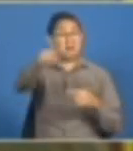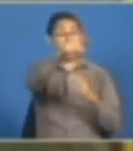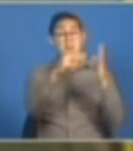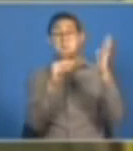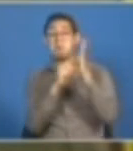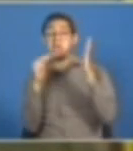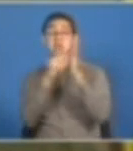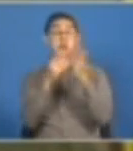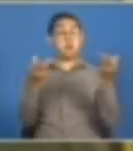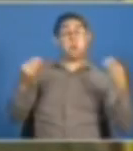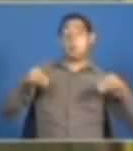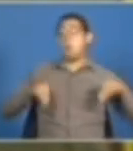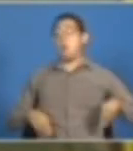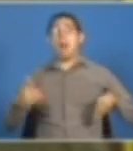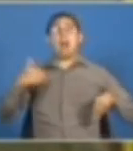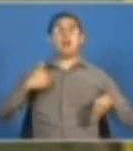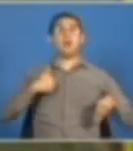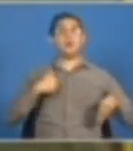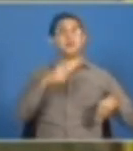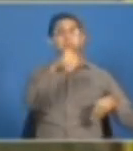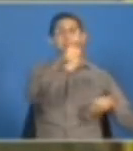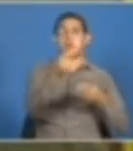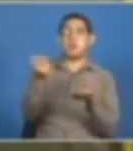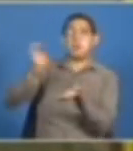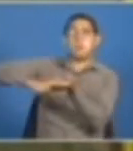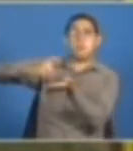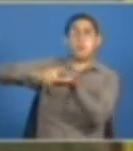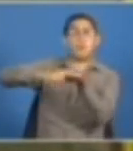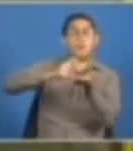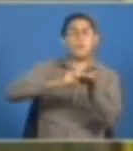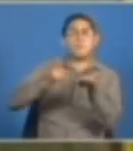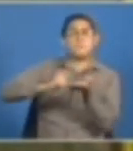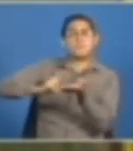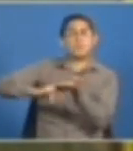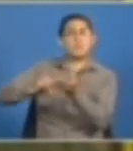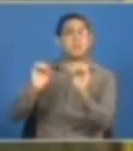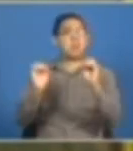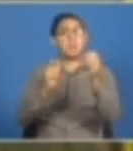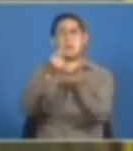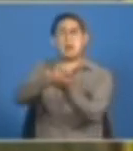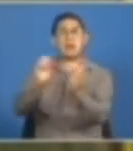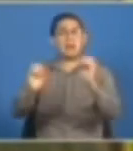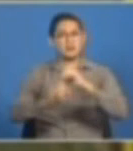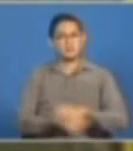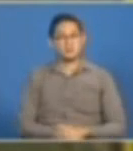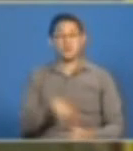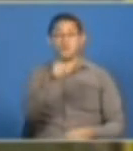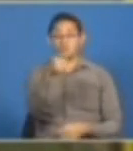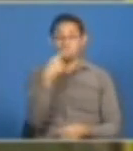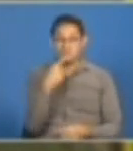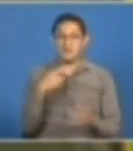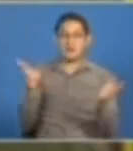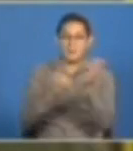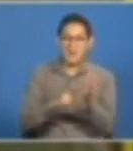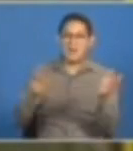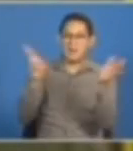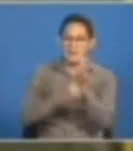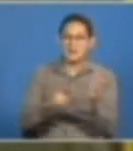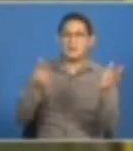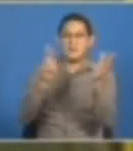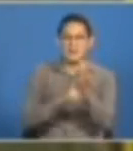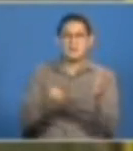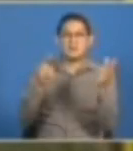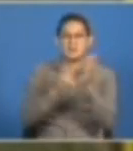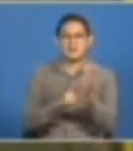reforma tributaria. Pero es importante decir algo. Usted reitera una y otra vez, y así lo hacen sus colegas, que ya han